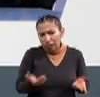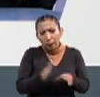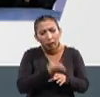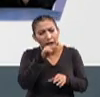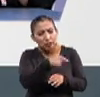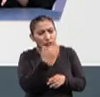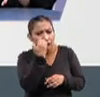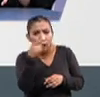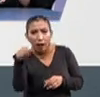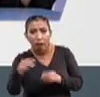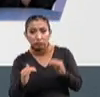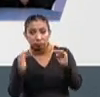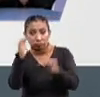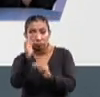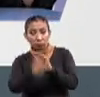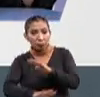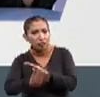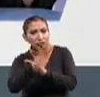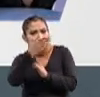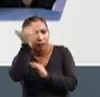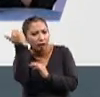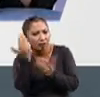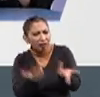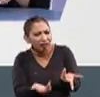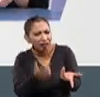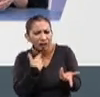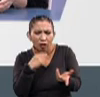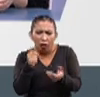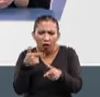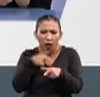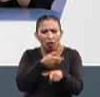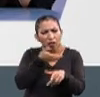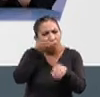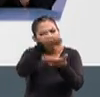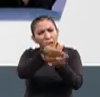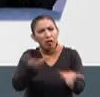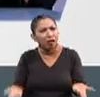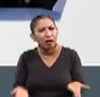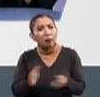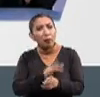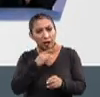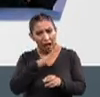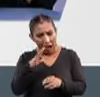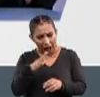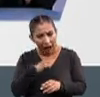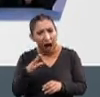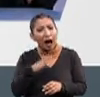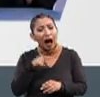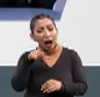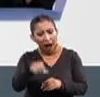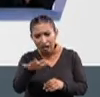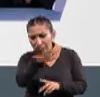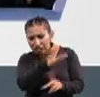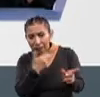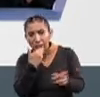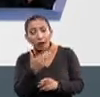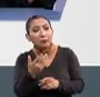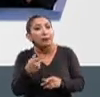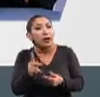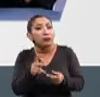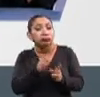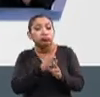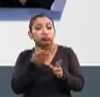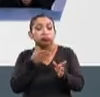sea, porque si es una escuela de nivel elemental, no sé qué pasa que no siguen ese camino. O sea, porque sí hay las condiciones, simplemente